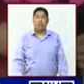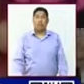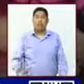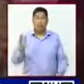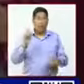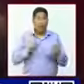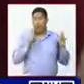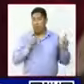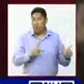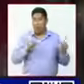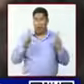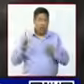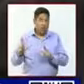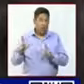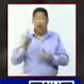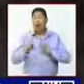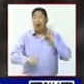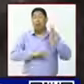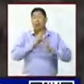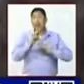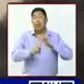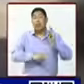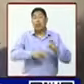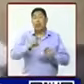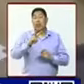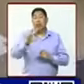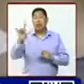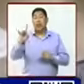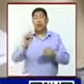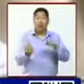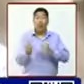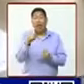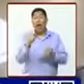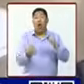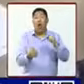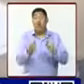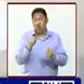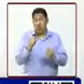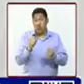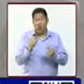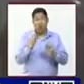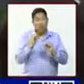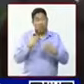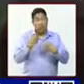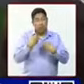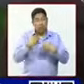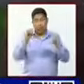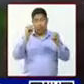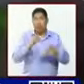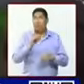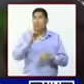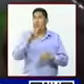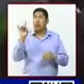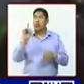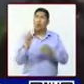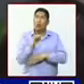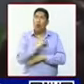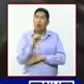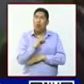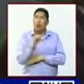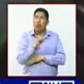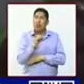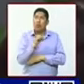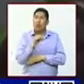DIRCABI pone a disposición de la población 28 vehículos para una subasta pública. Total son 28 vehículos. El día de hoy